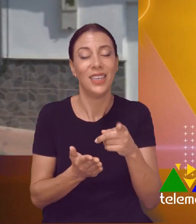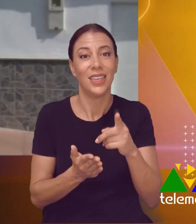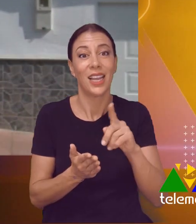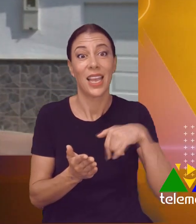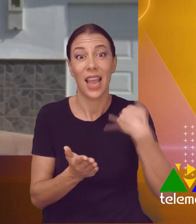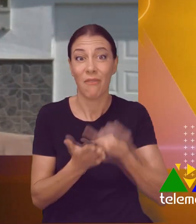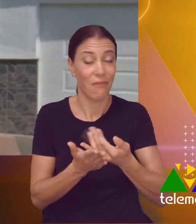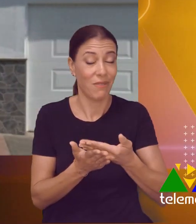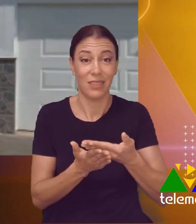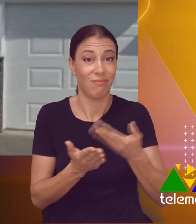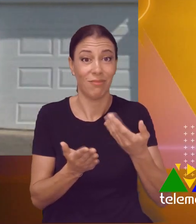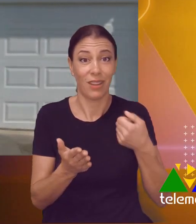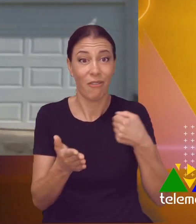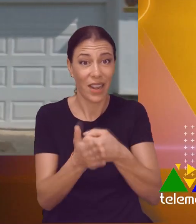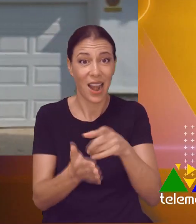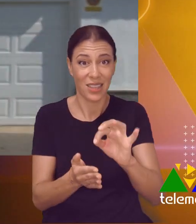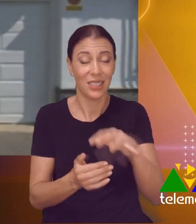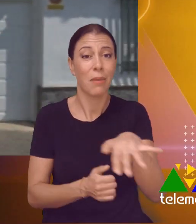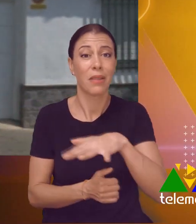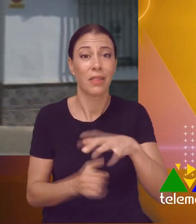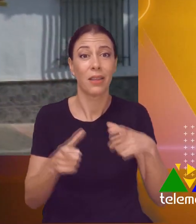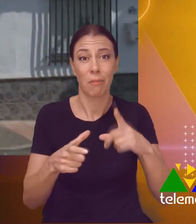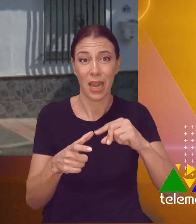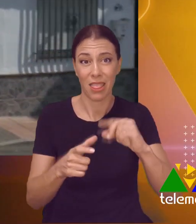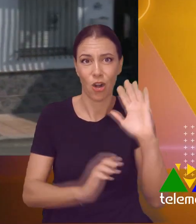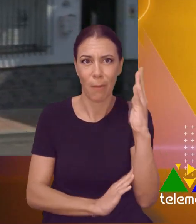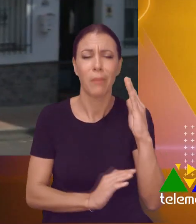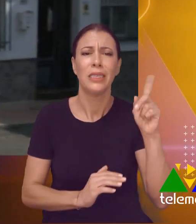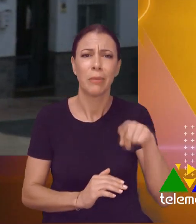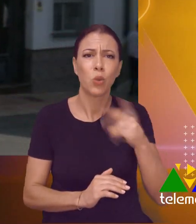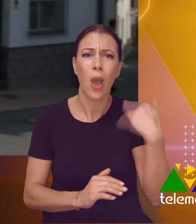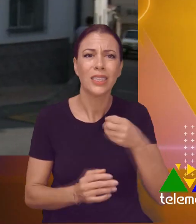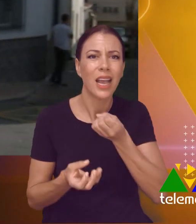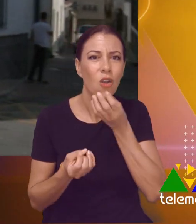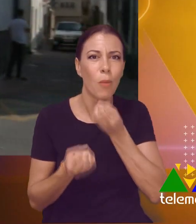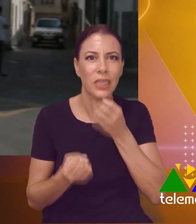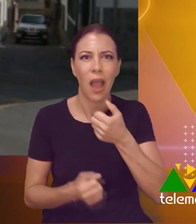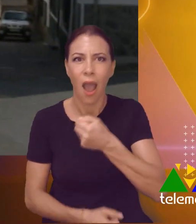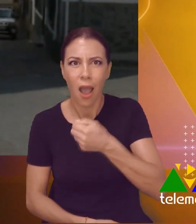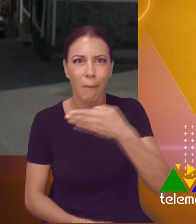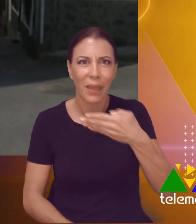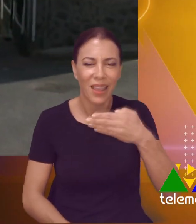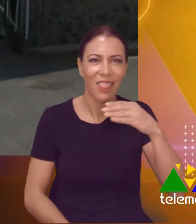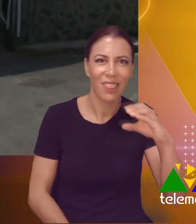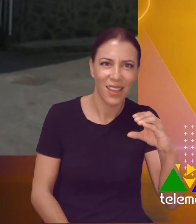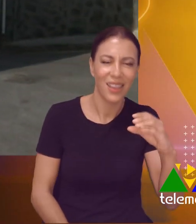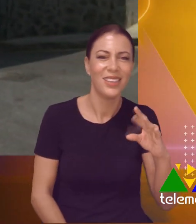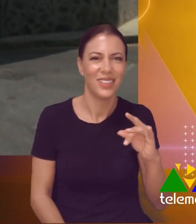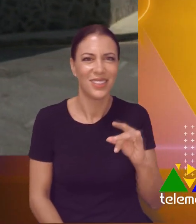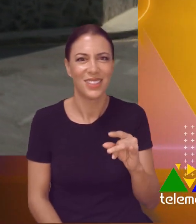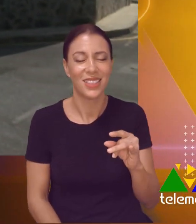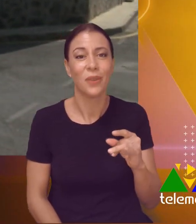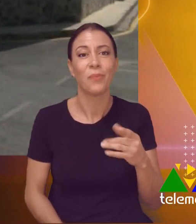Con cenicero de La Palma. Y como tú comentabas antes, la A, el B, el C. El C, no lo sé, han molestado mucho en darle